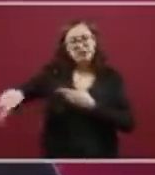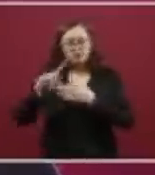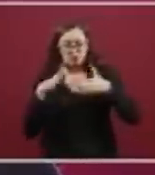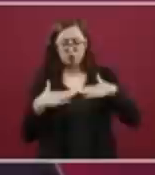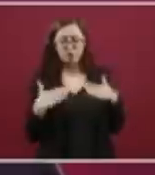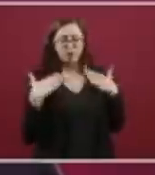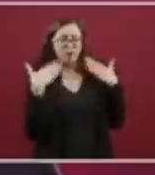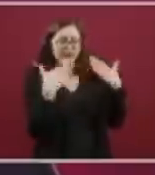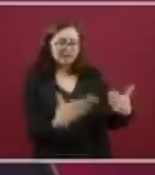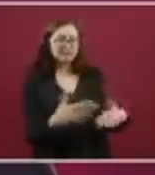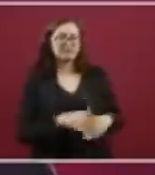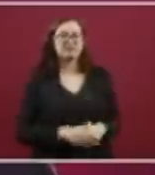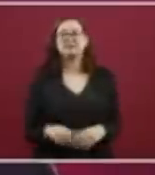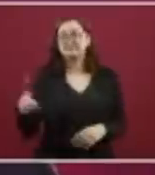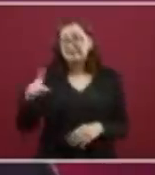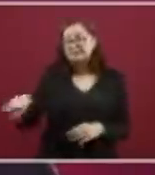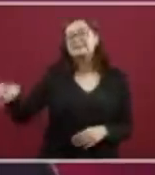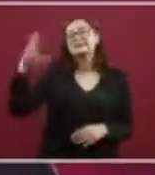y que saben